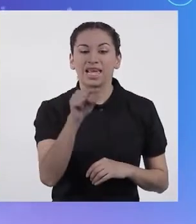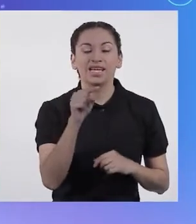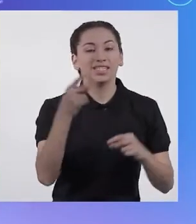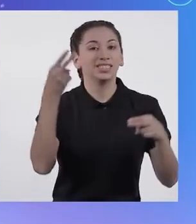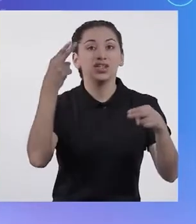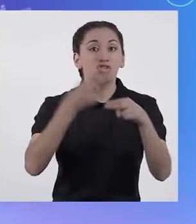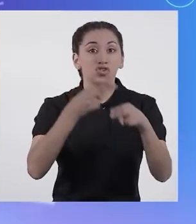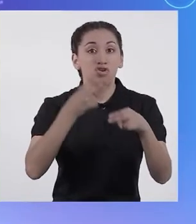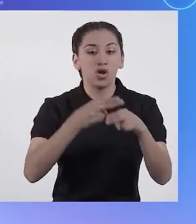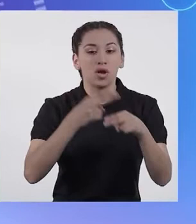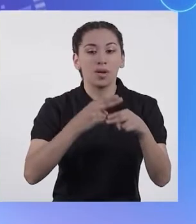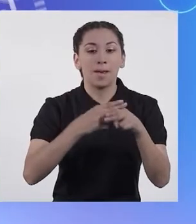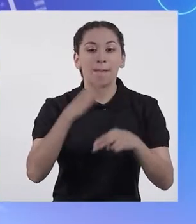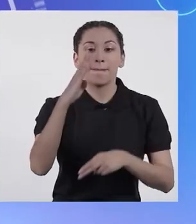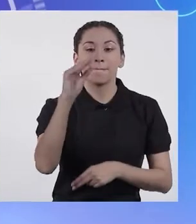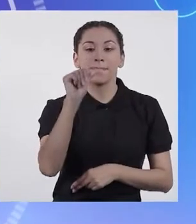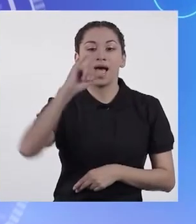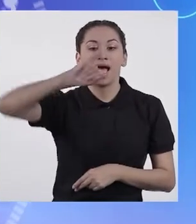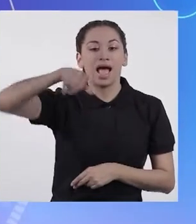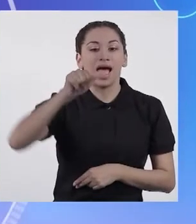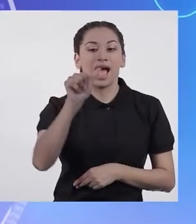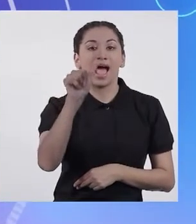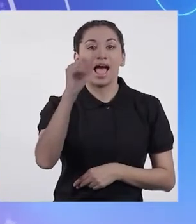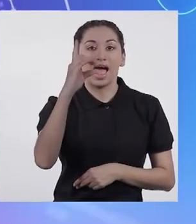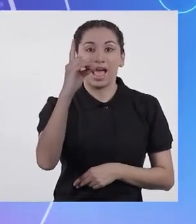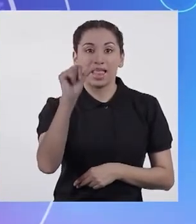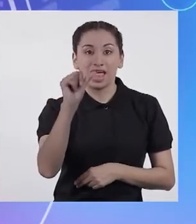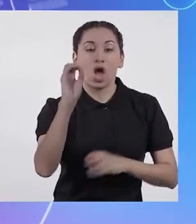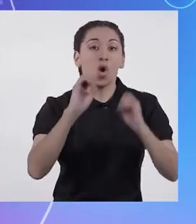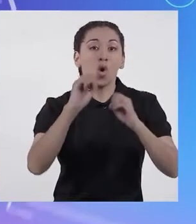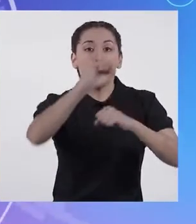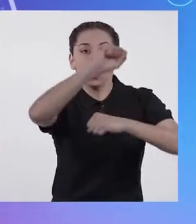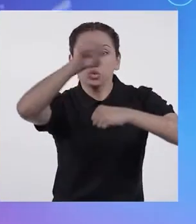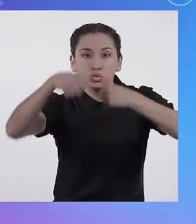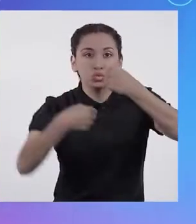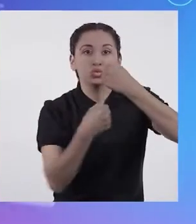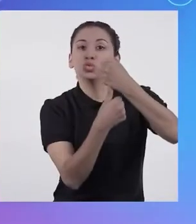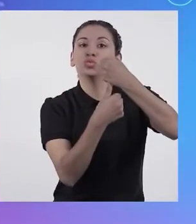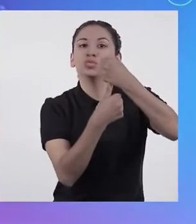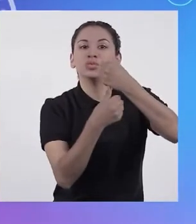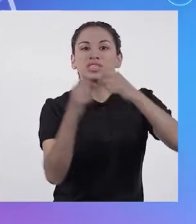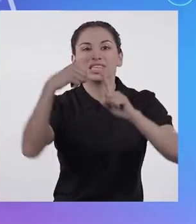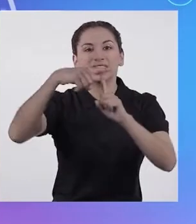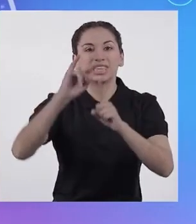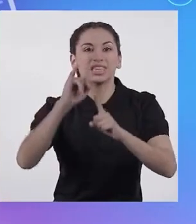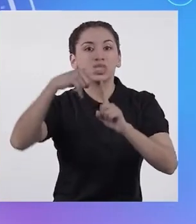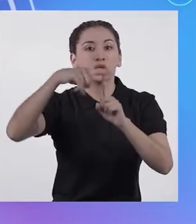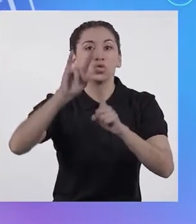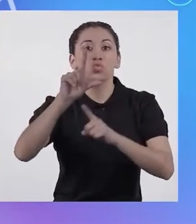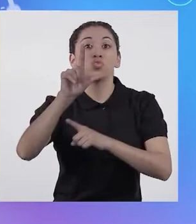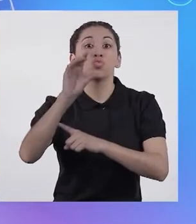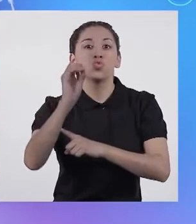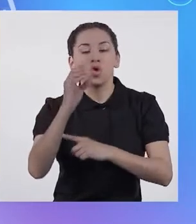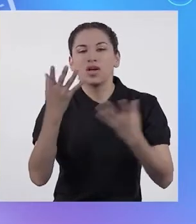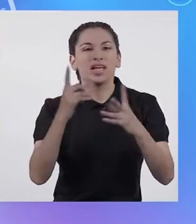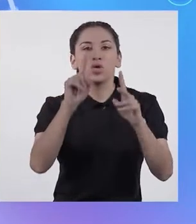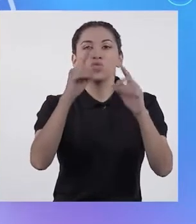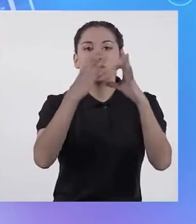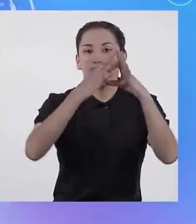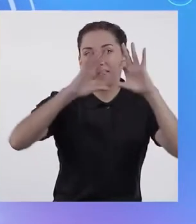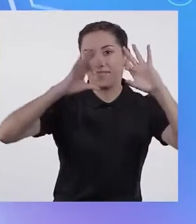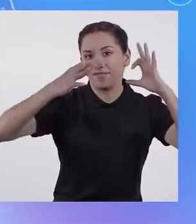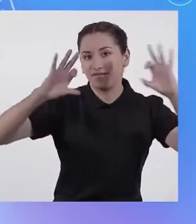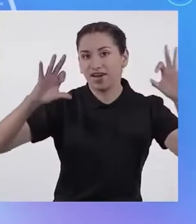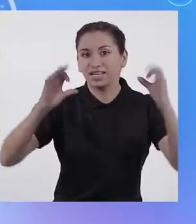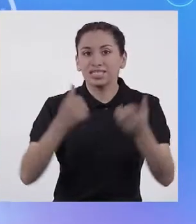Eso se llama bajada o subtítulo. Es una frase que busca complementar